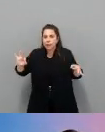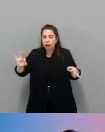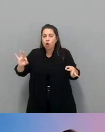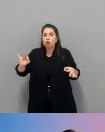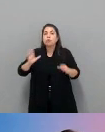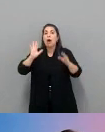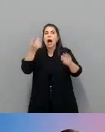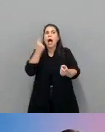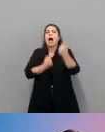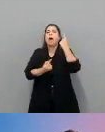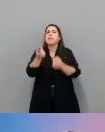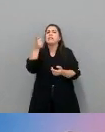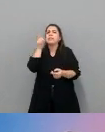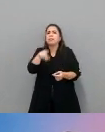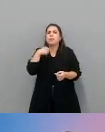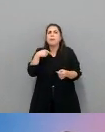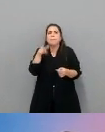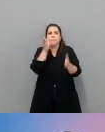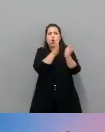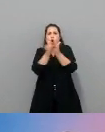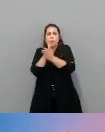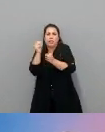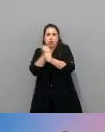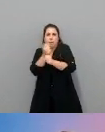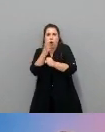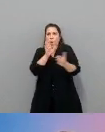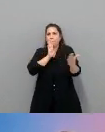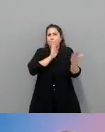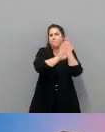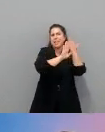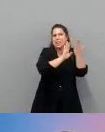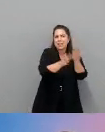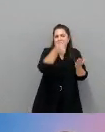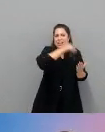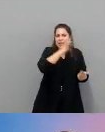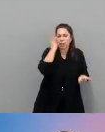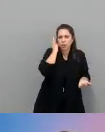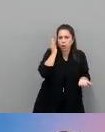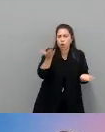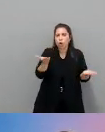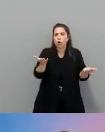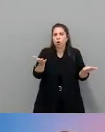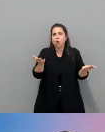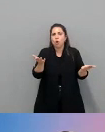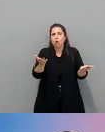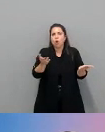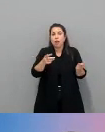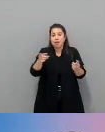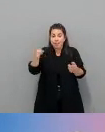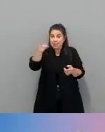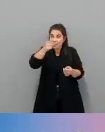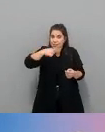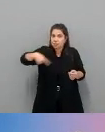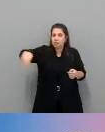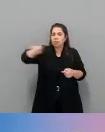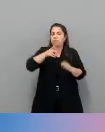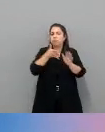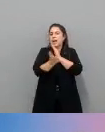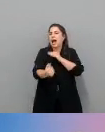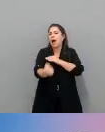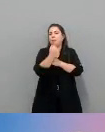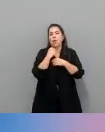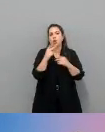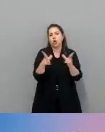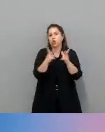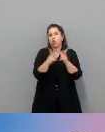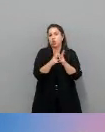a veces los compañeros de trabajo, algún vecino, alguna vecina, ellas son ese apoyo social. Solamente